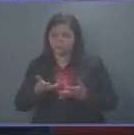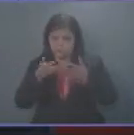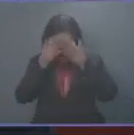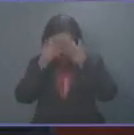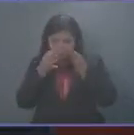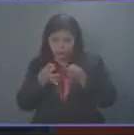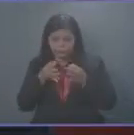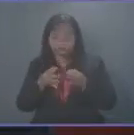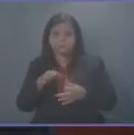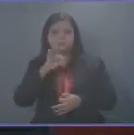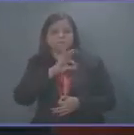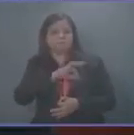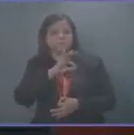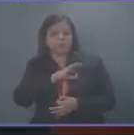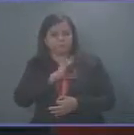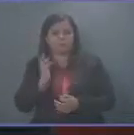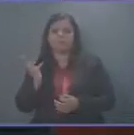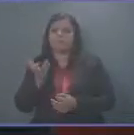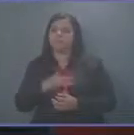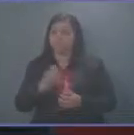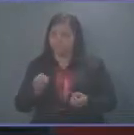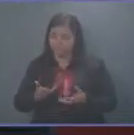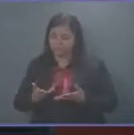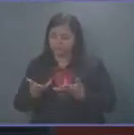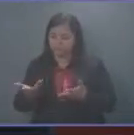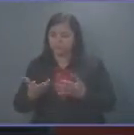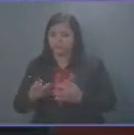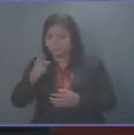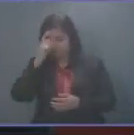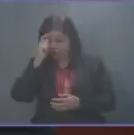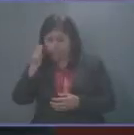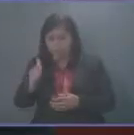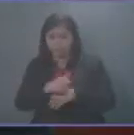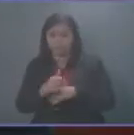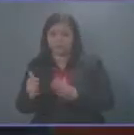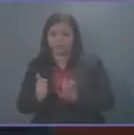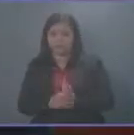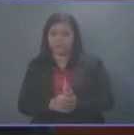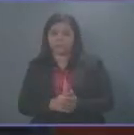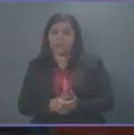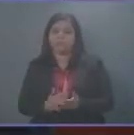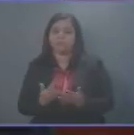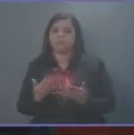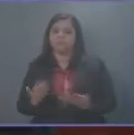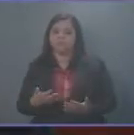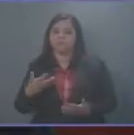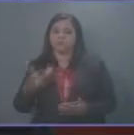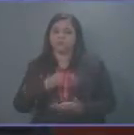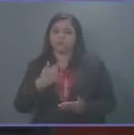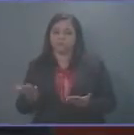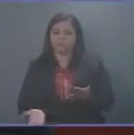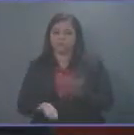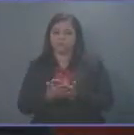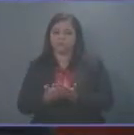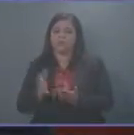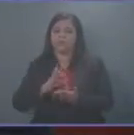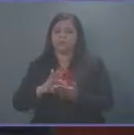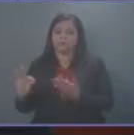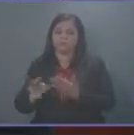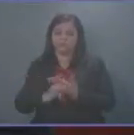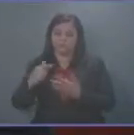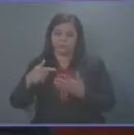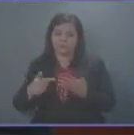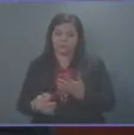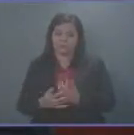dictamen favorable, que lo hace del conocimiento del honorable pleno, para lo cual adjunta el respectivo proyecto de